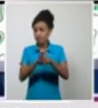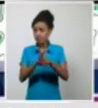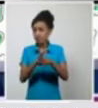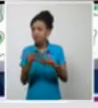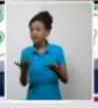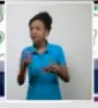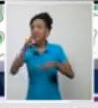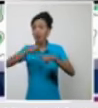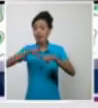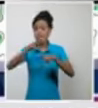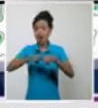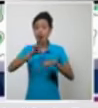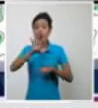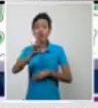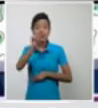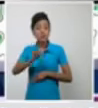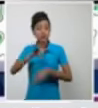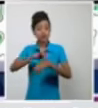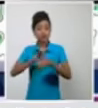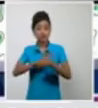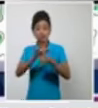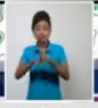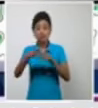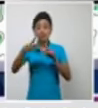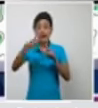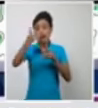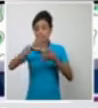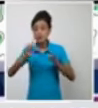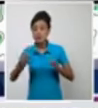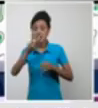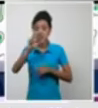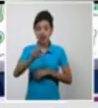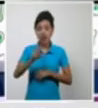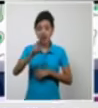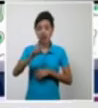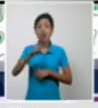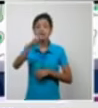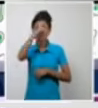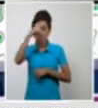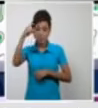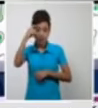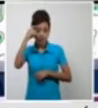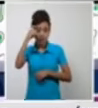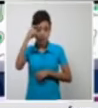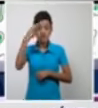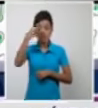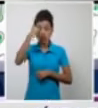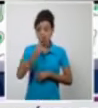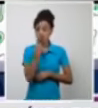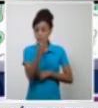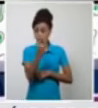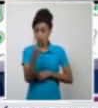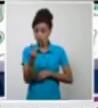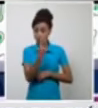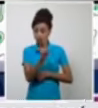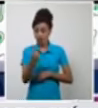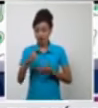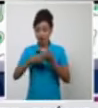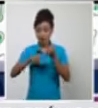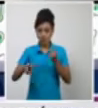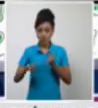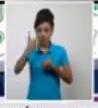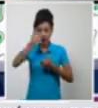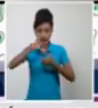con 8 casos, Artemisa, Villa Clara, Santi Espíritus y Ciego de Ávila, con 1 caso cada una. En caso de